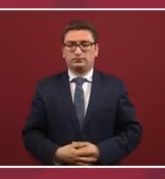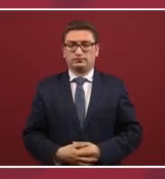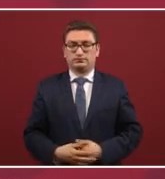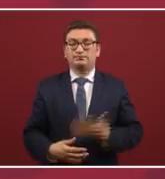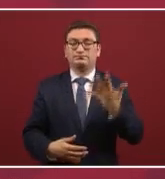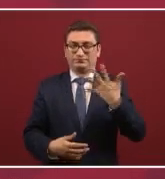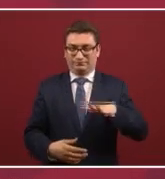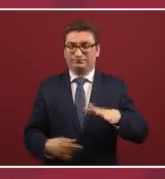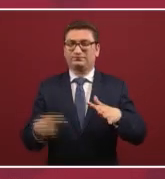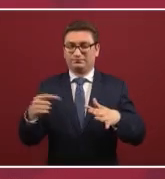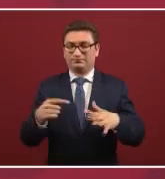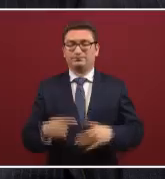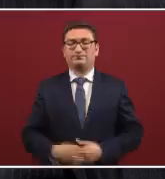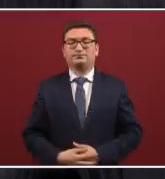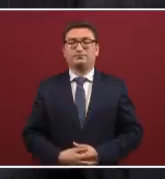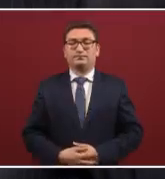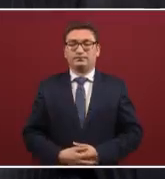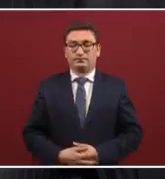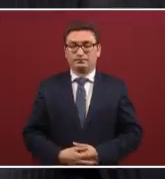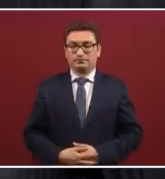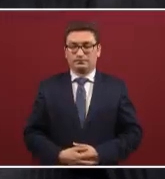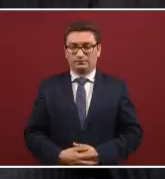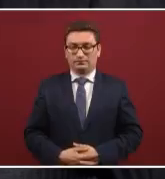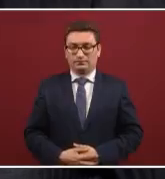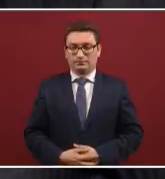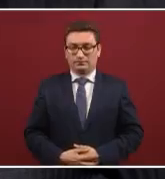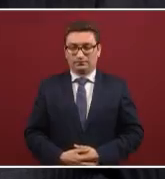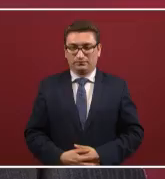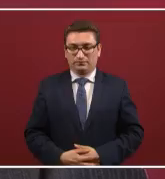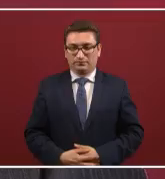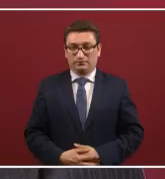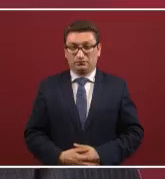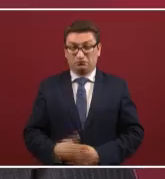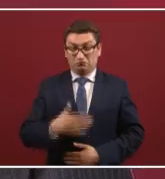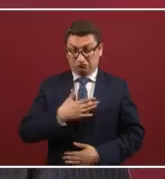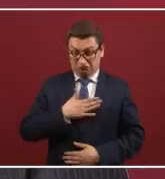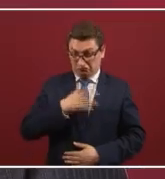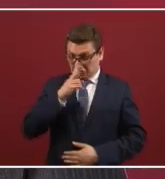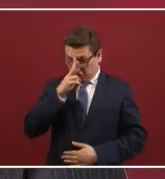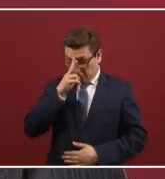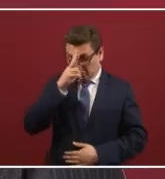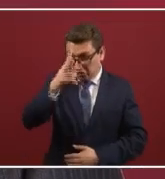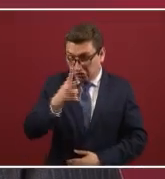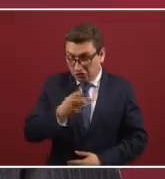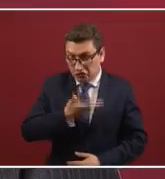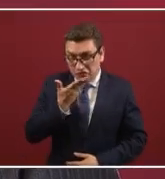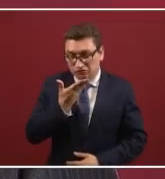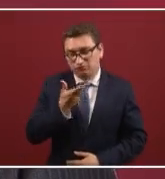10, no es muy fuerte la venganza.